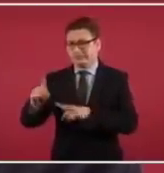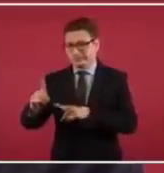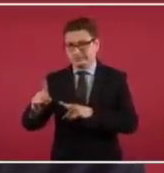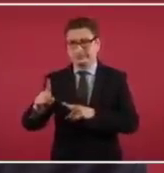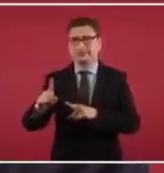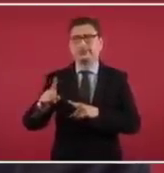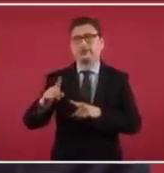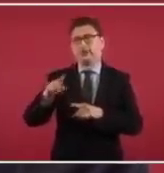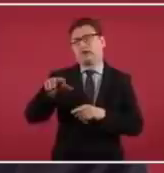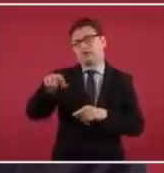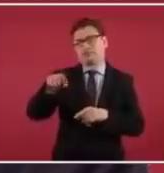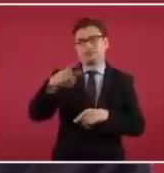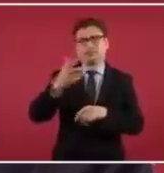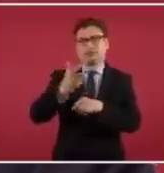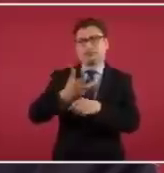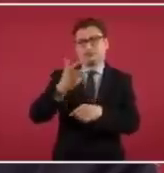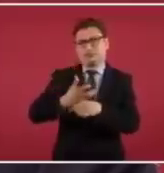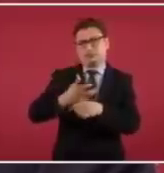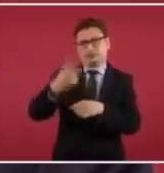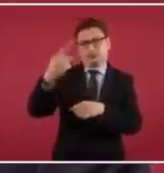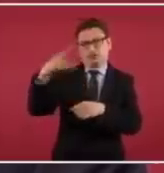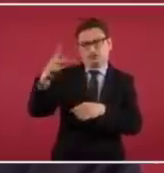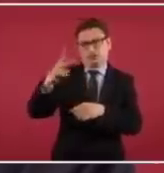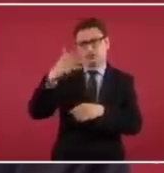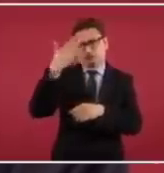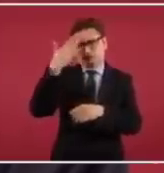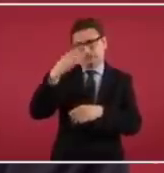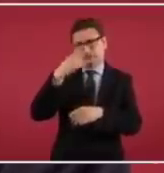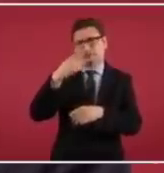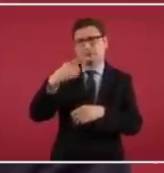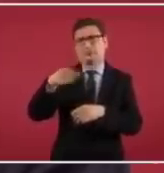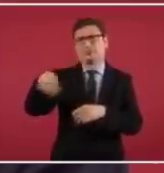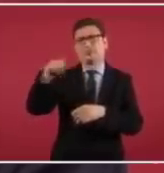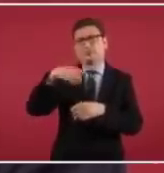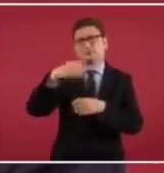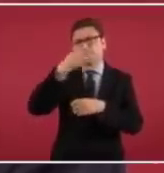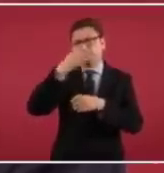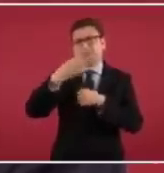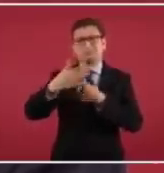en Estados Unidos con motivo de las elecciones,